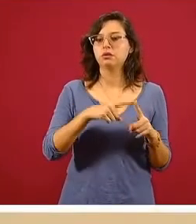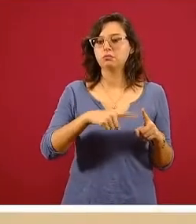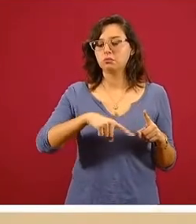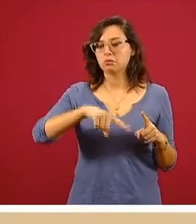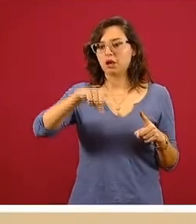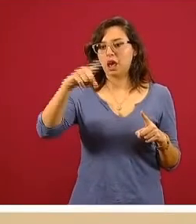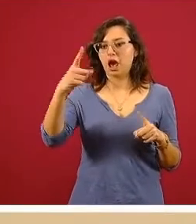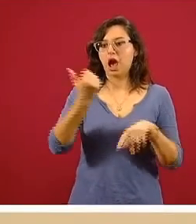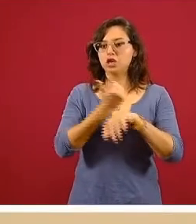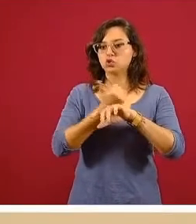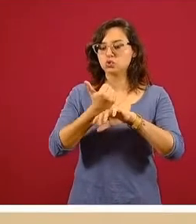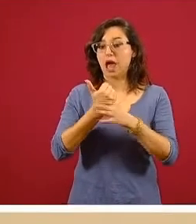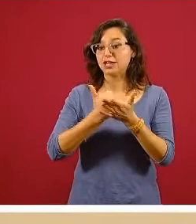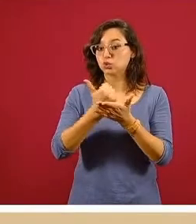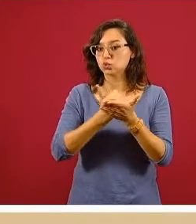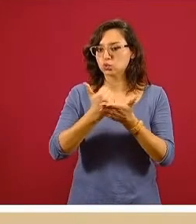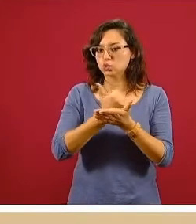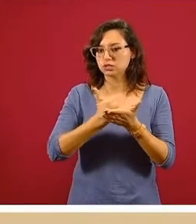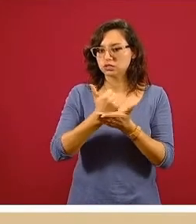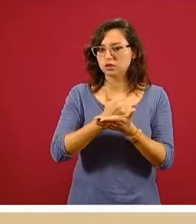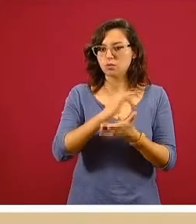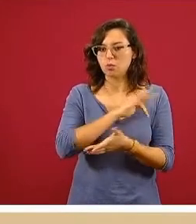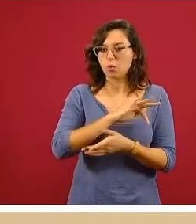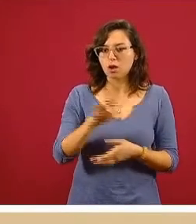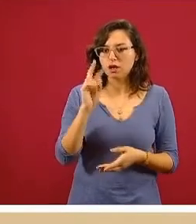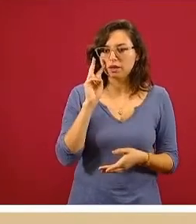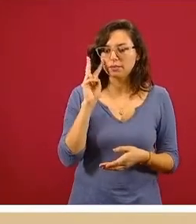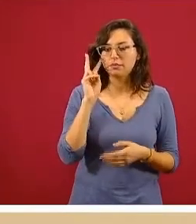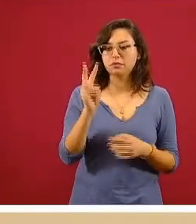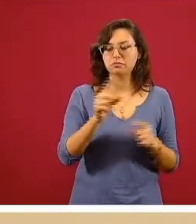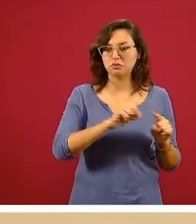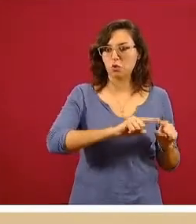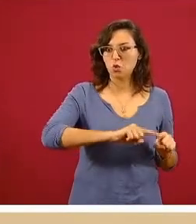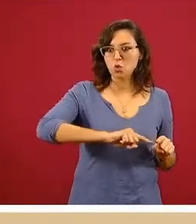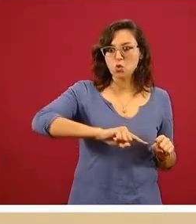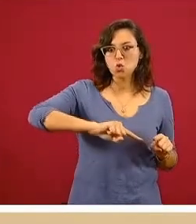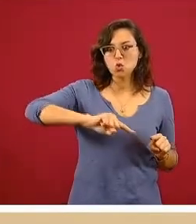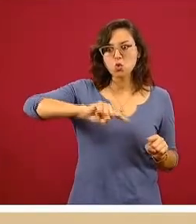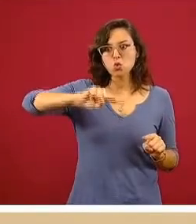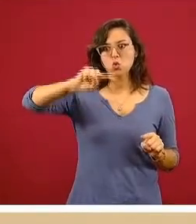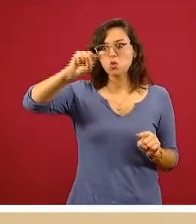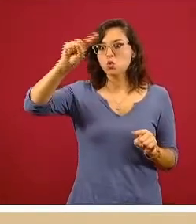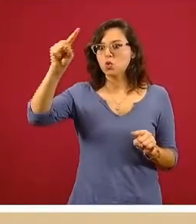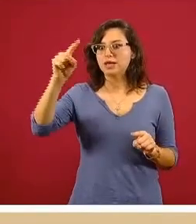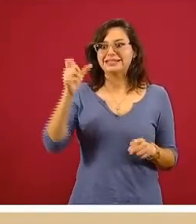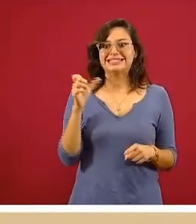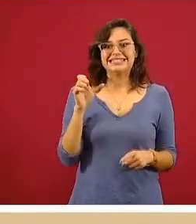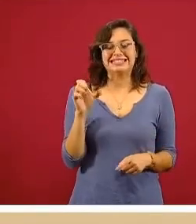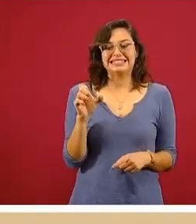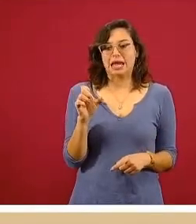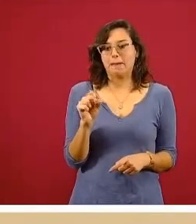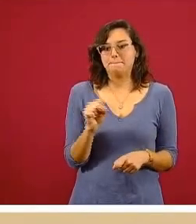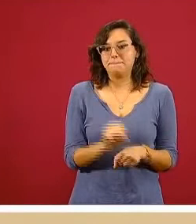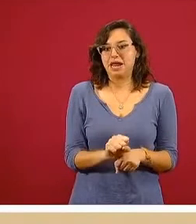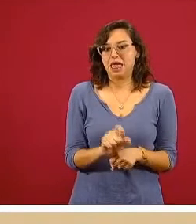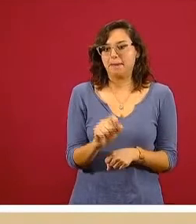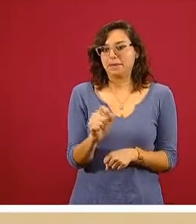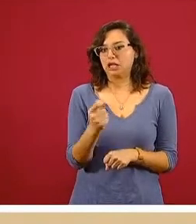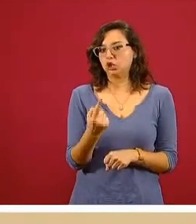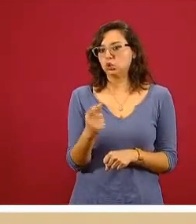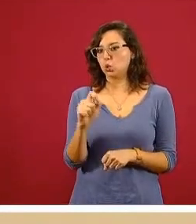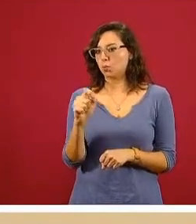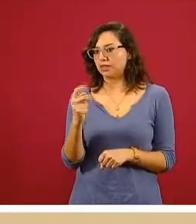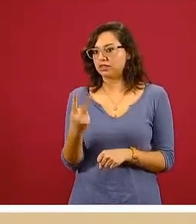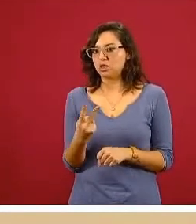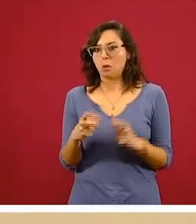parte superior. Aquí podemos ver cómo este incremento importante que se da a partir de la semana 21-22, una